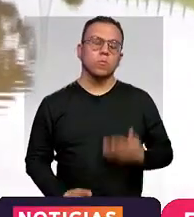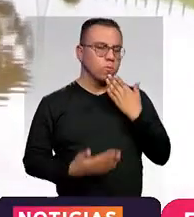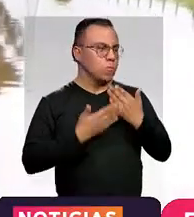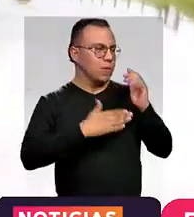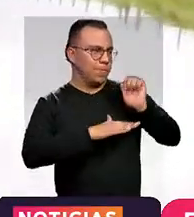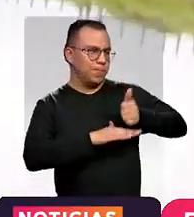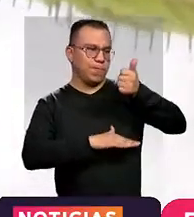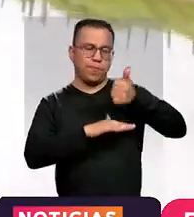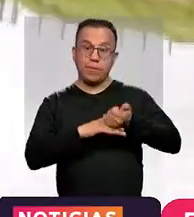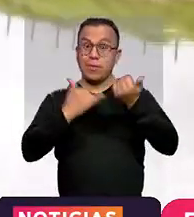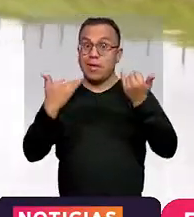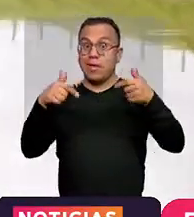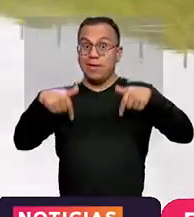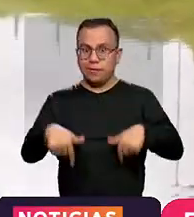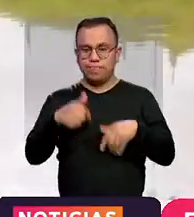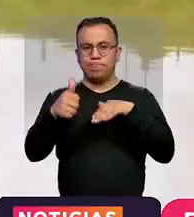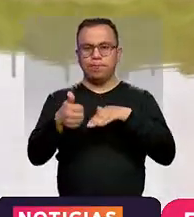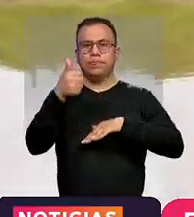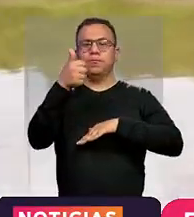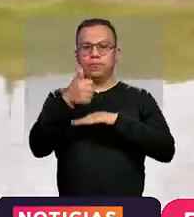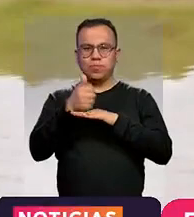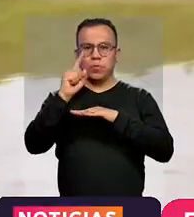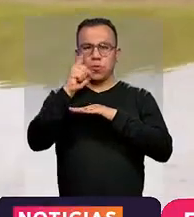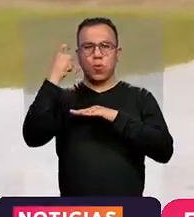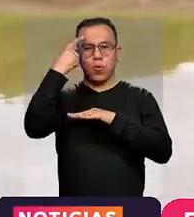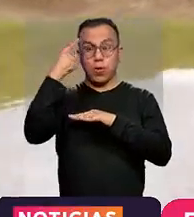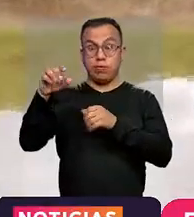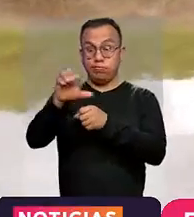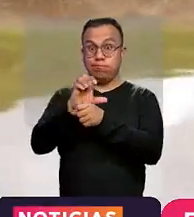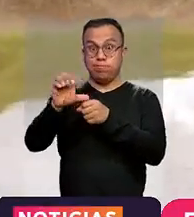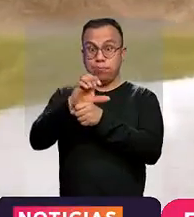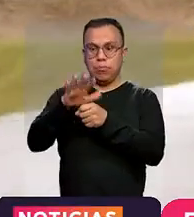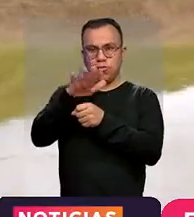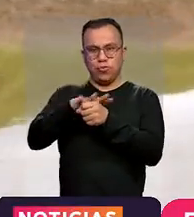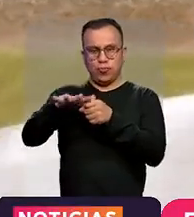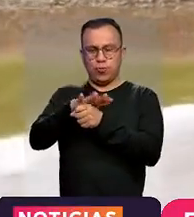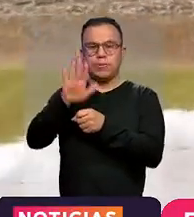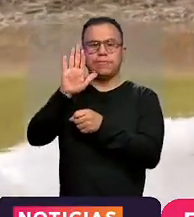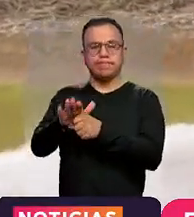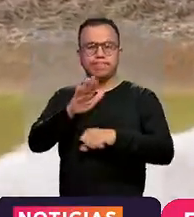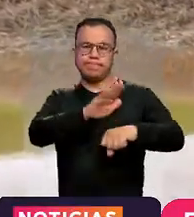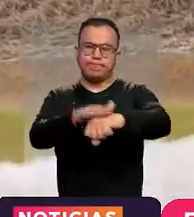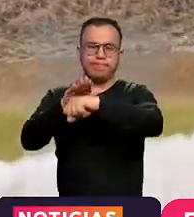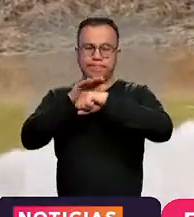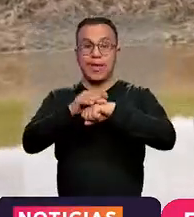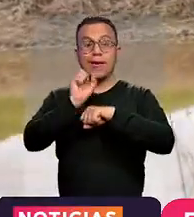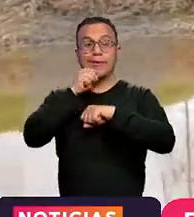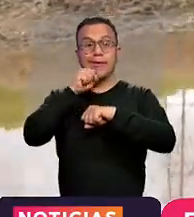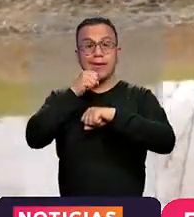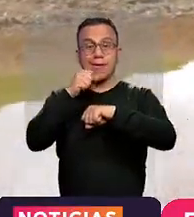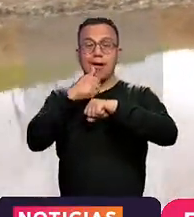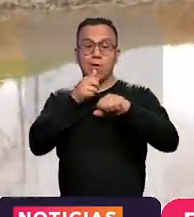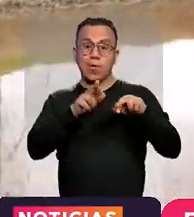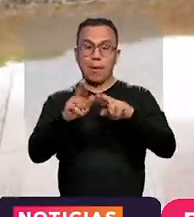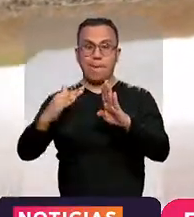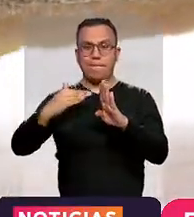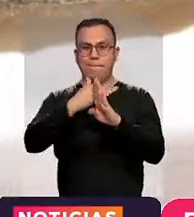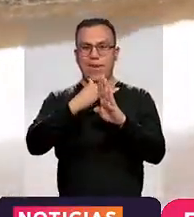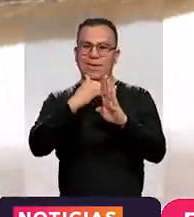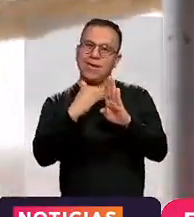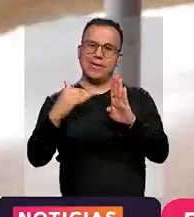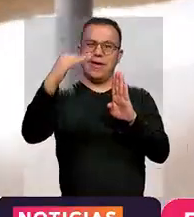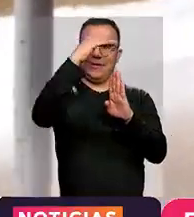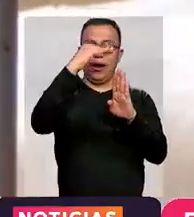muchas gracias. Las autoridades gubernamentales han informado que alerta naranja se encuentra la cuenca media y